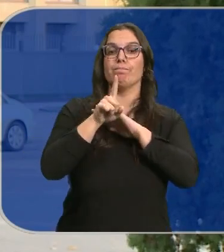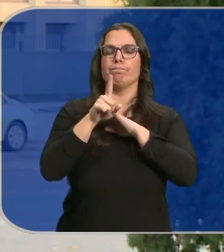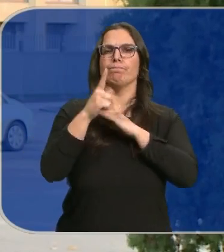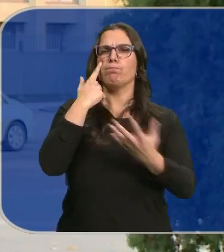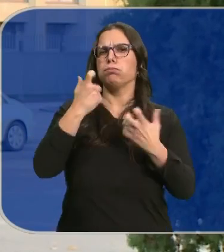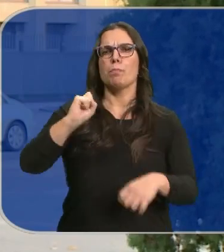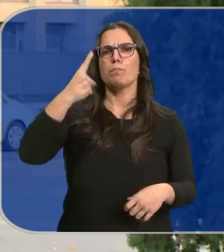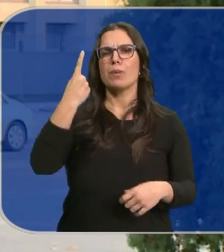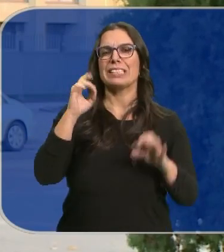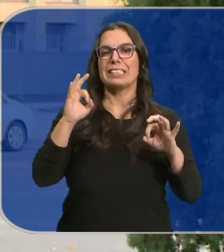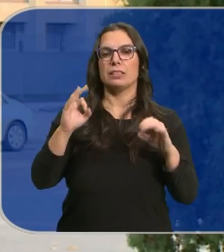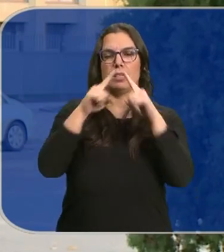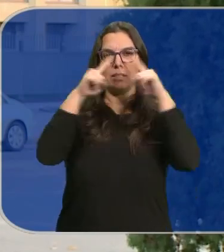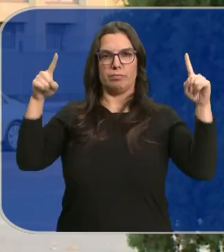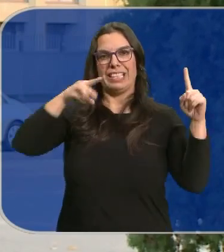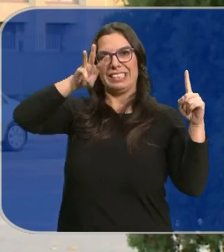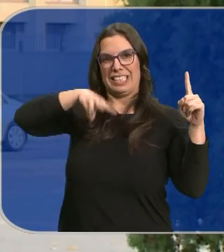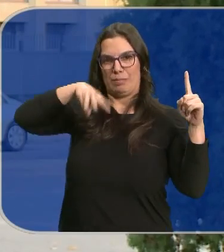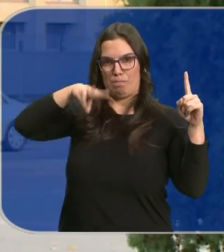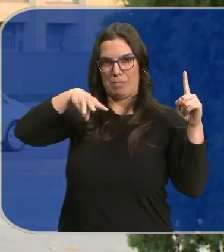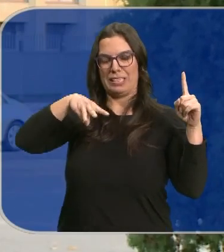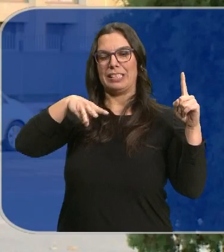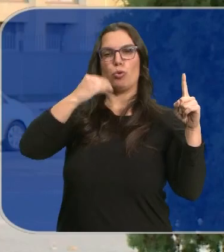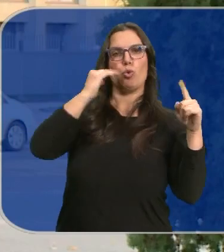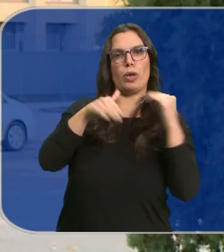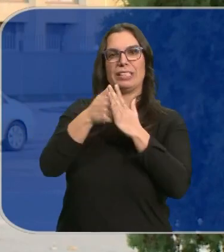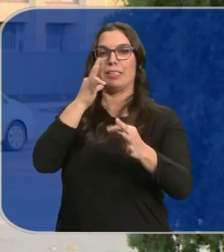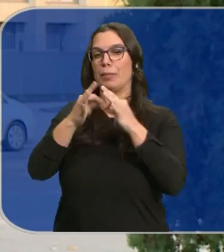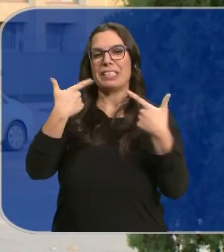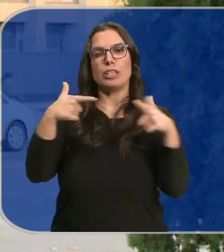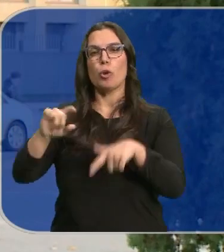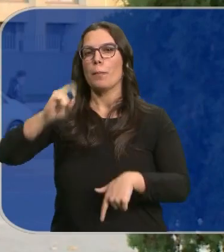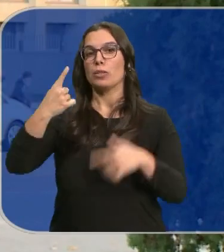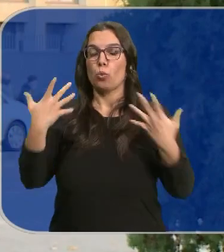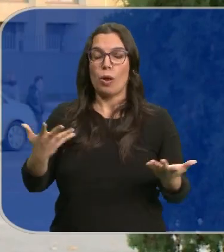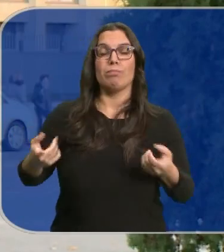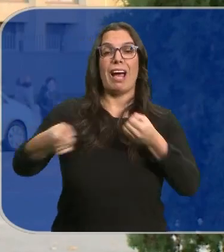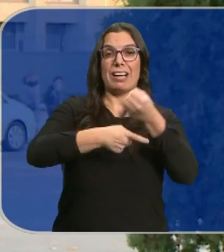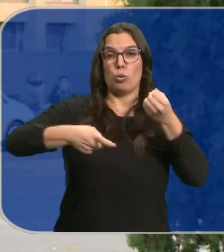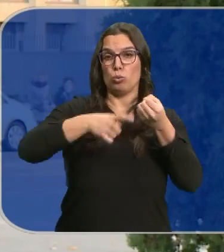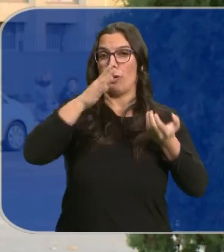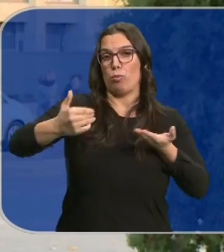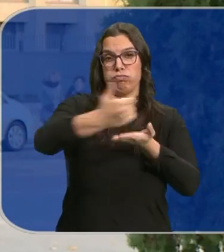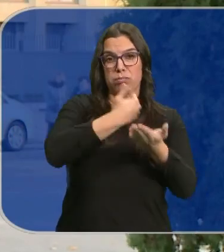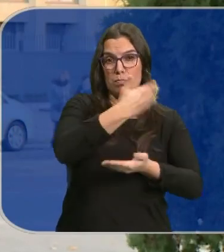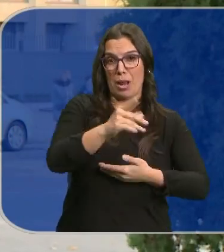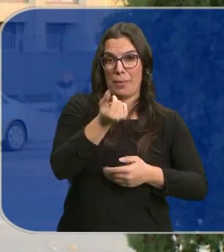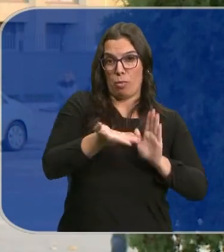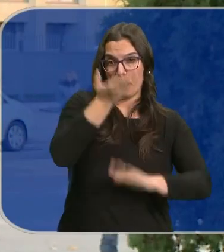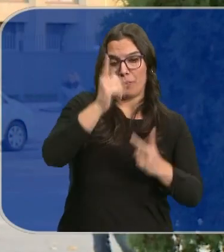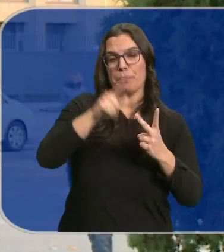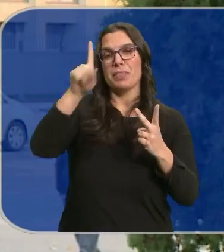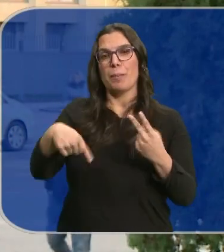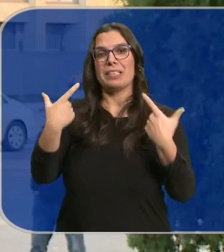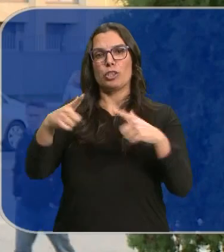se ha notado especialmente durante el tercer trimestre en dos sectores: la agricultura, por la mala cosecha y por la subida de los precios, y también en